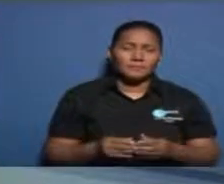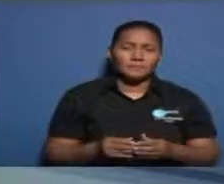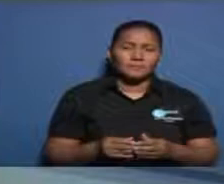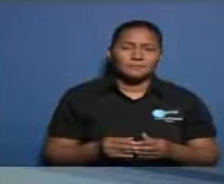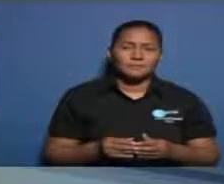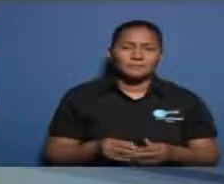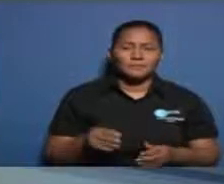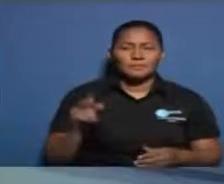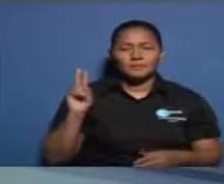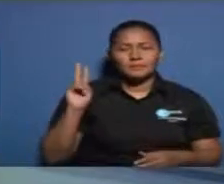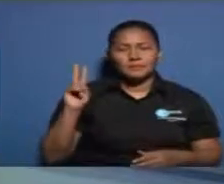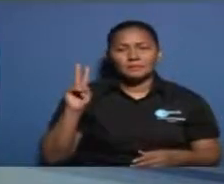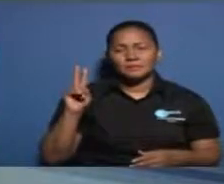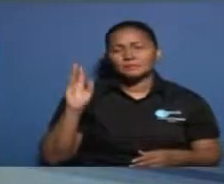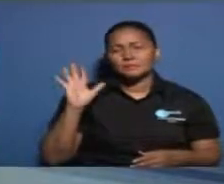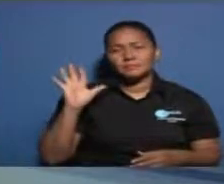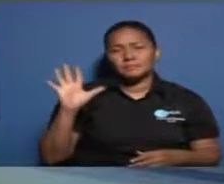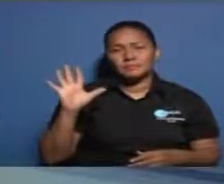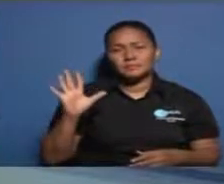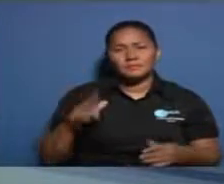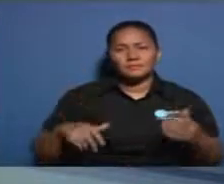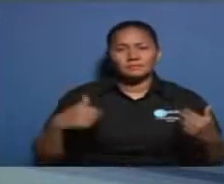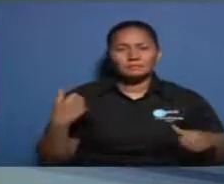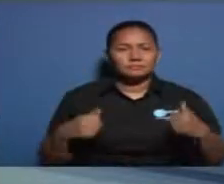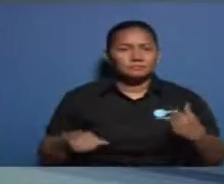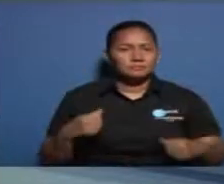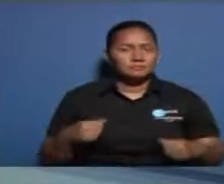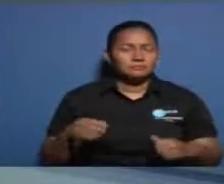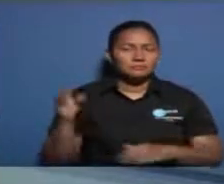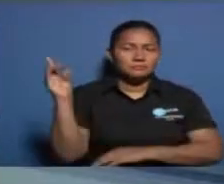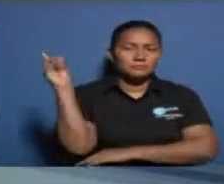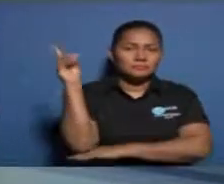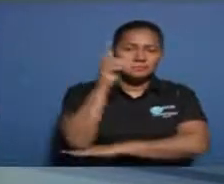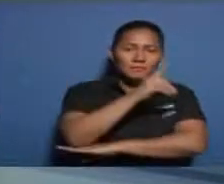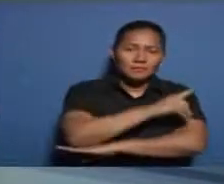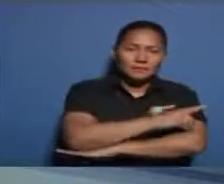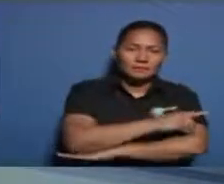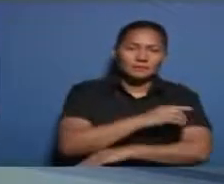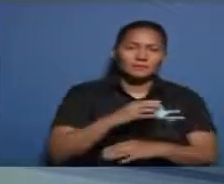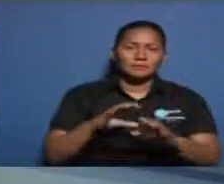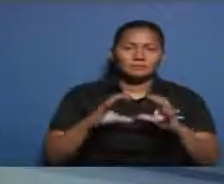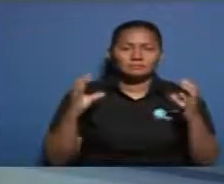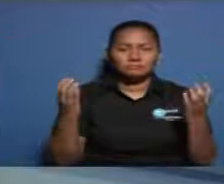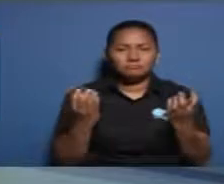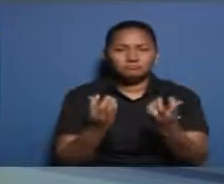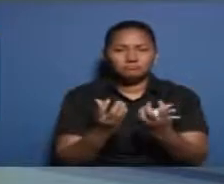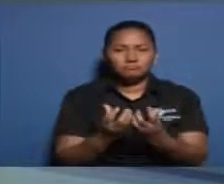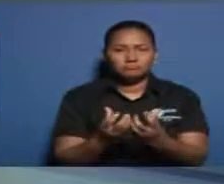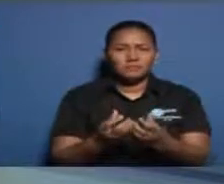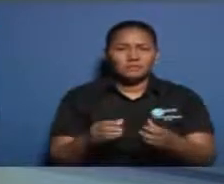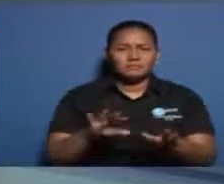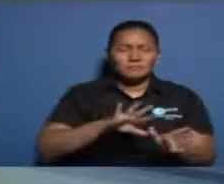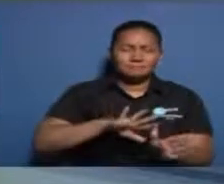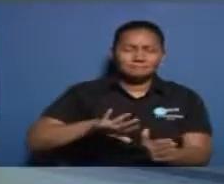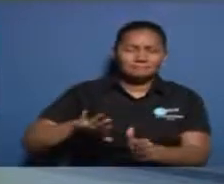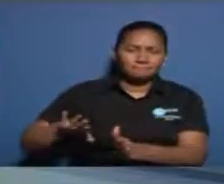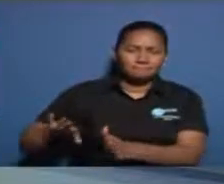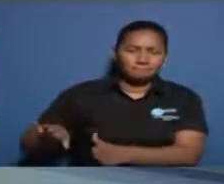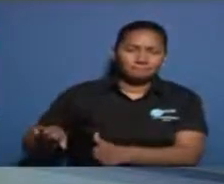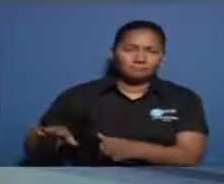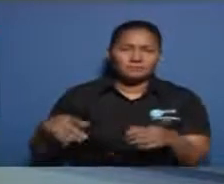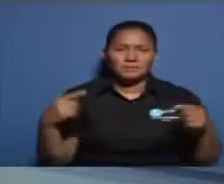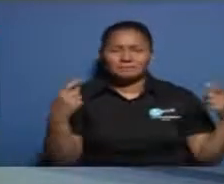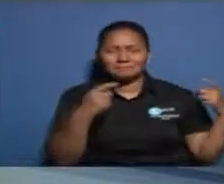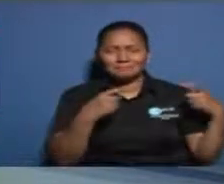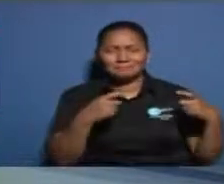25 de noviembre que es el día mundial para erradicar la violencia contra la mujer en segundo lugar te digo